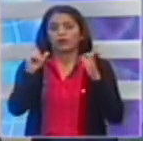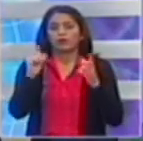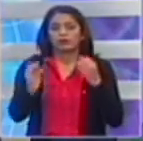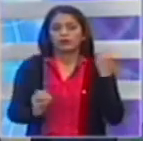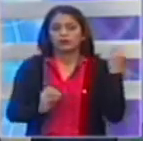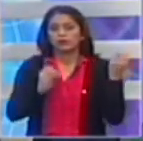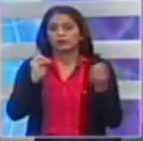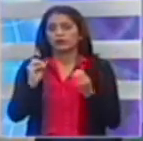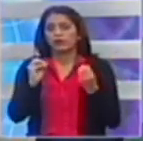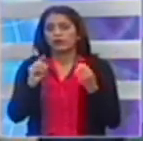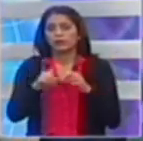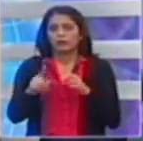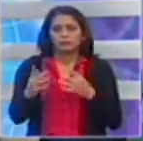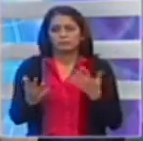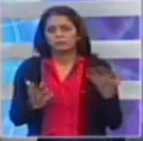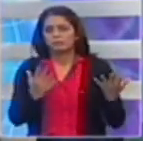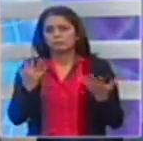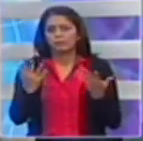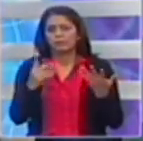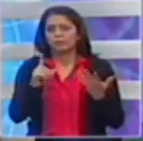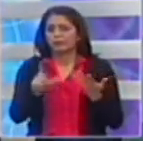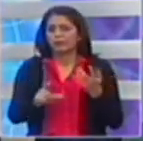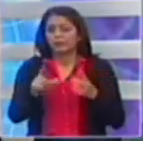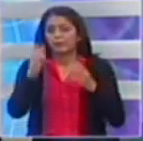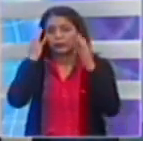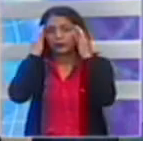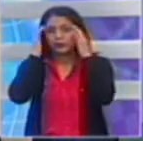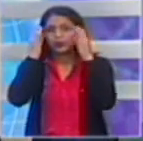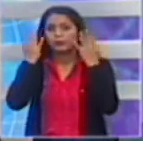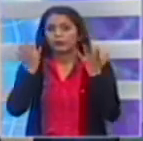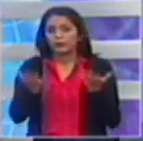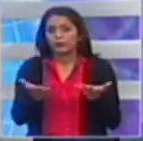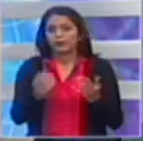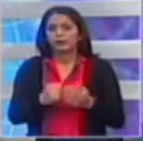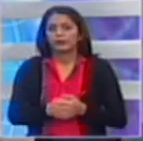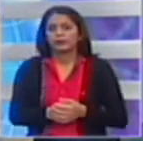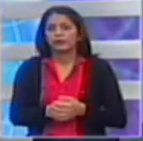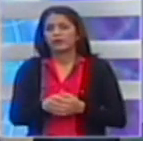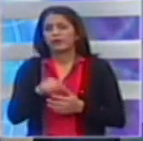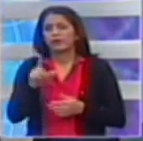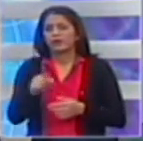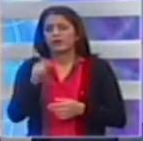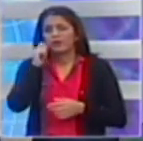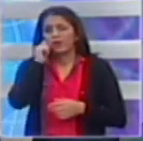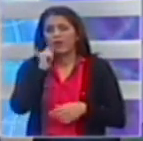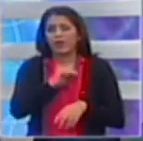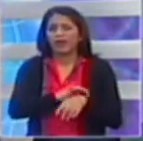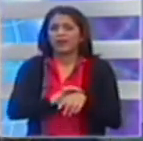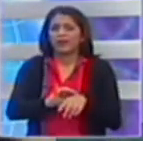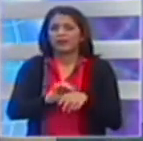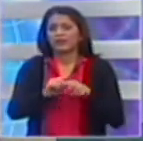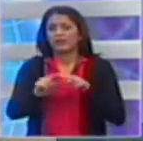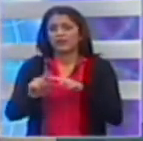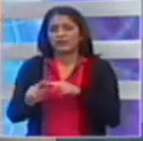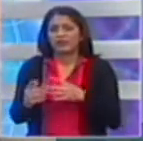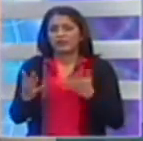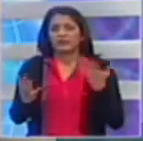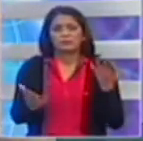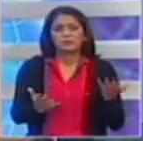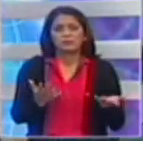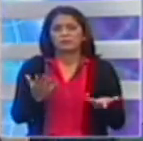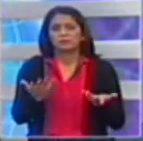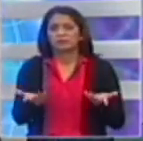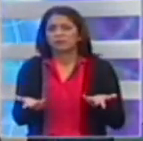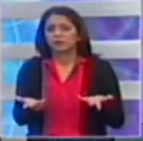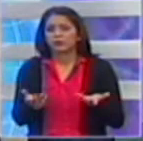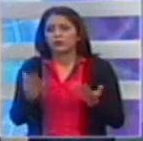estos desatinos en contra de todas las minorías y en contra de temas xenófobos, raciales y demás, que están alejando pues a este